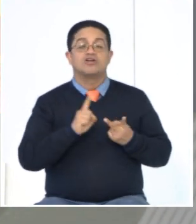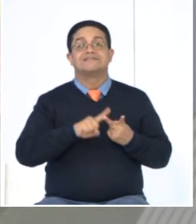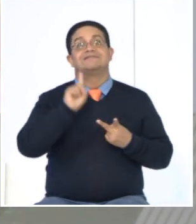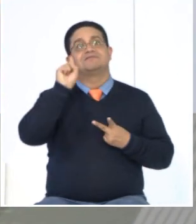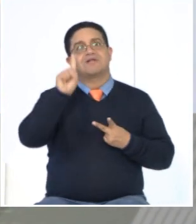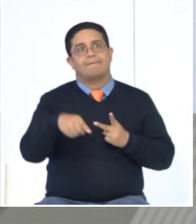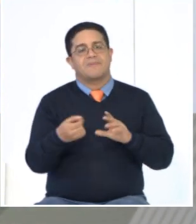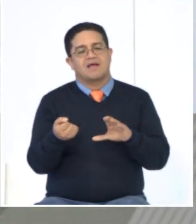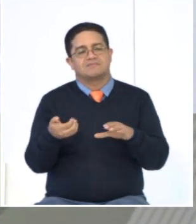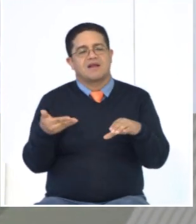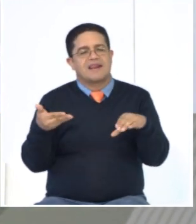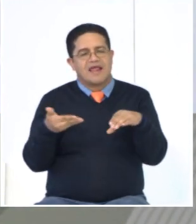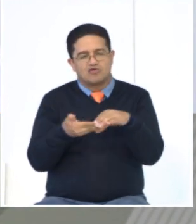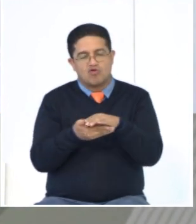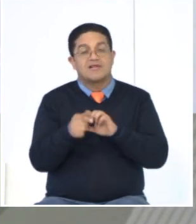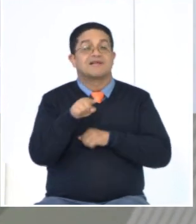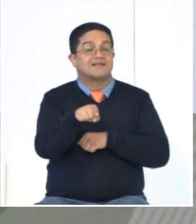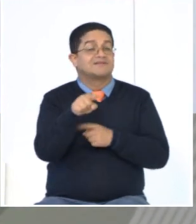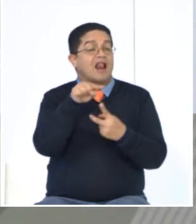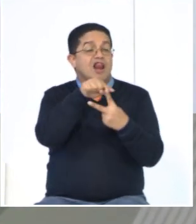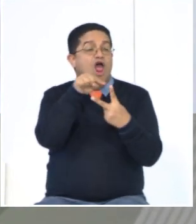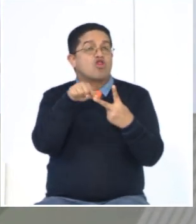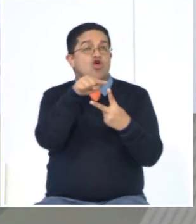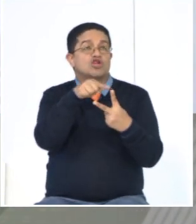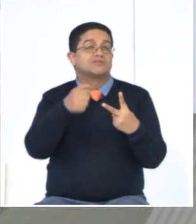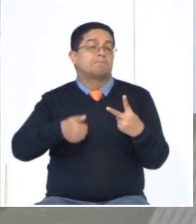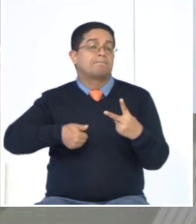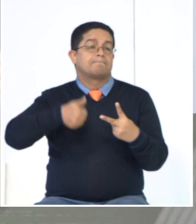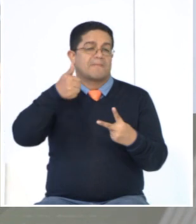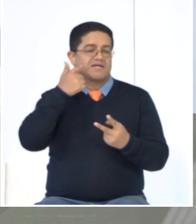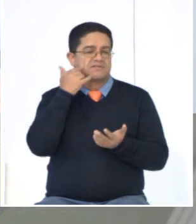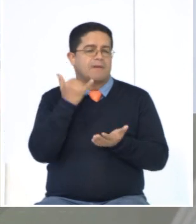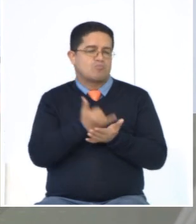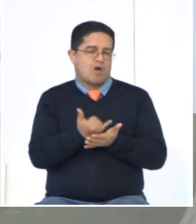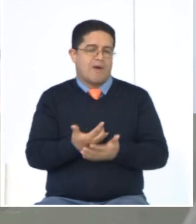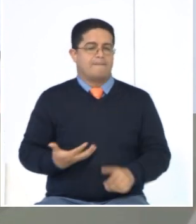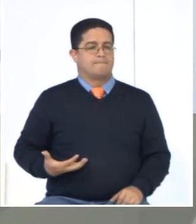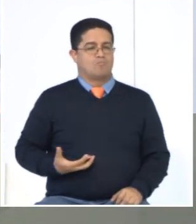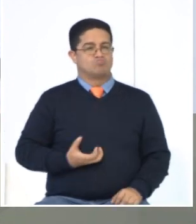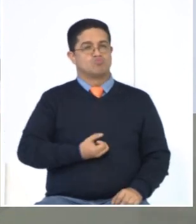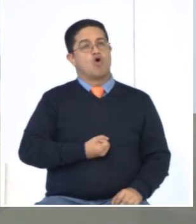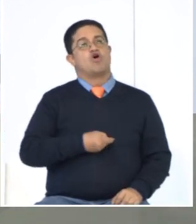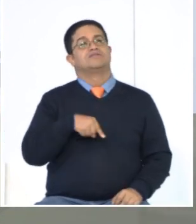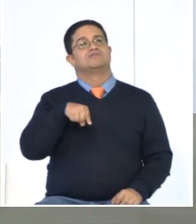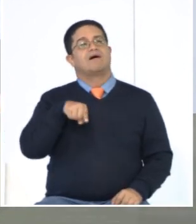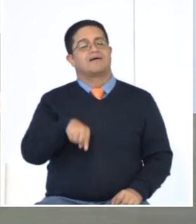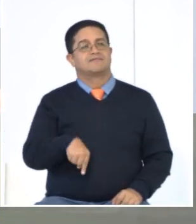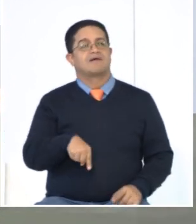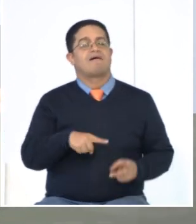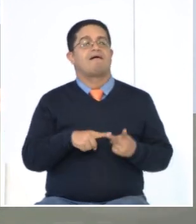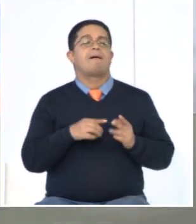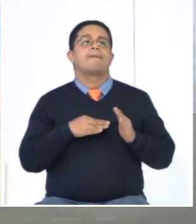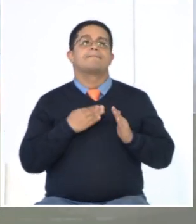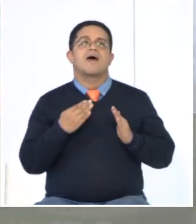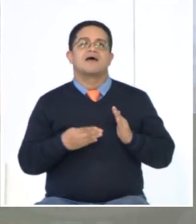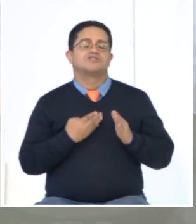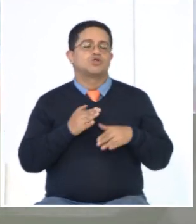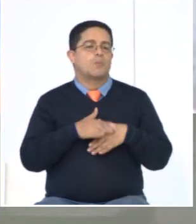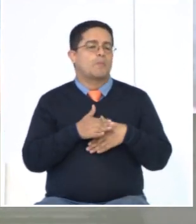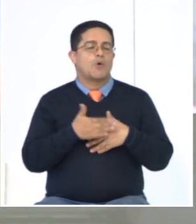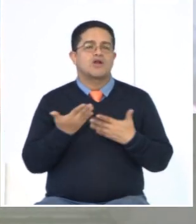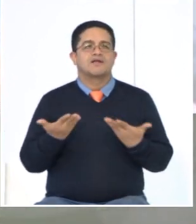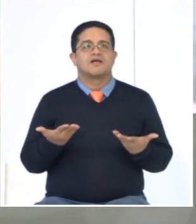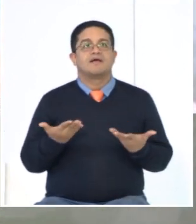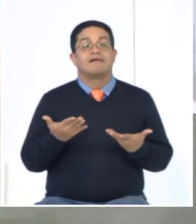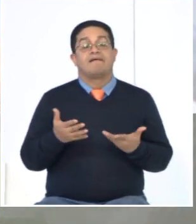resonancia magnética. Esas son las dos que se aplican en la próstata, que es el estudio básico que tenemos que hacer en los hombres, porque por supuesto el